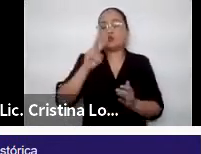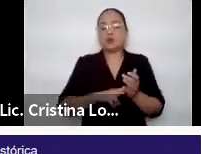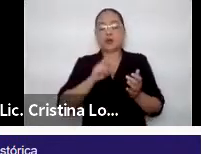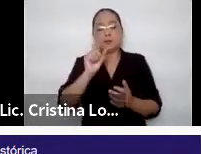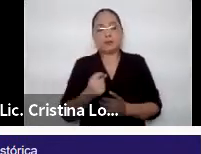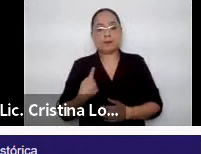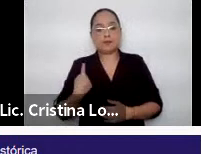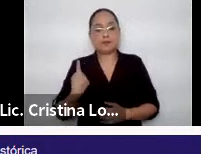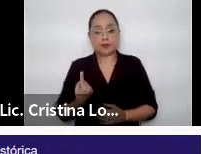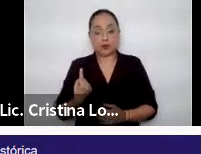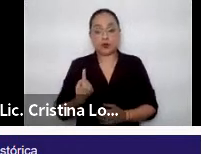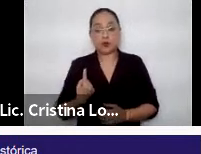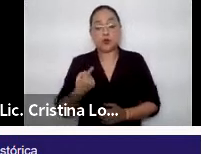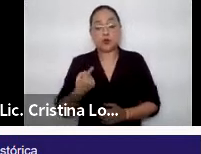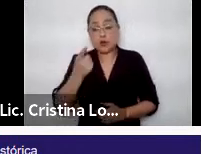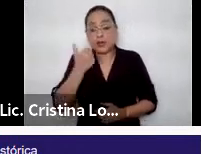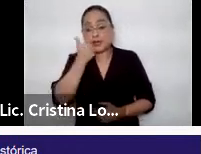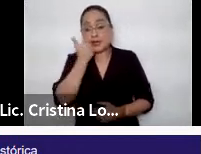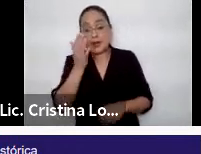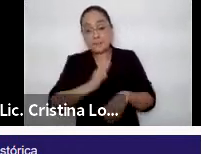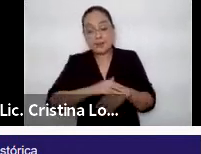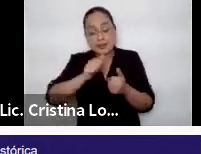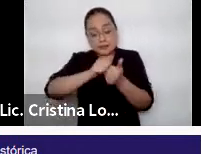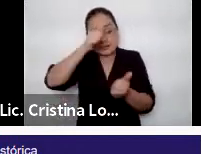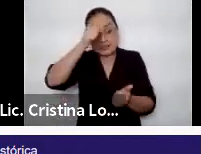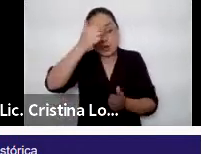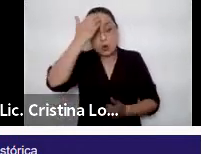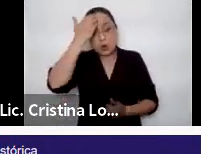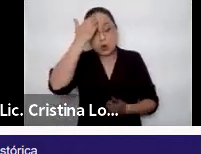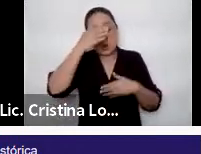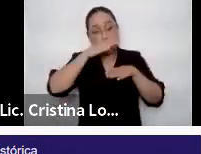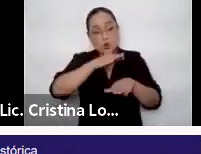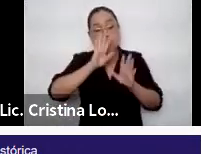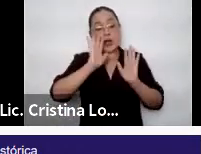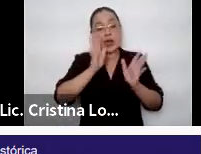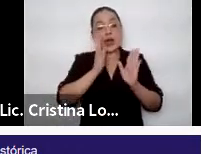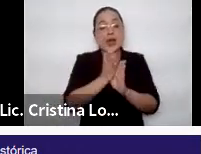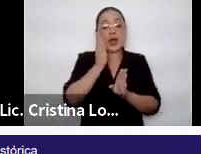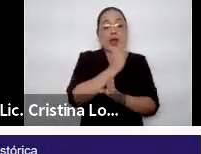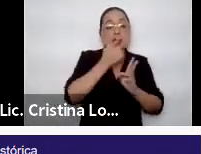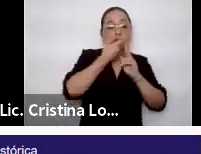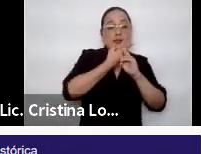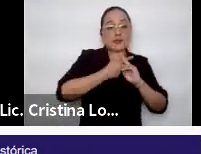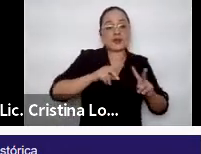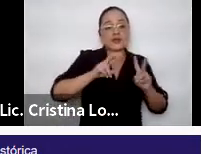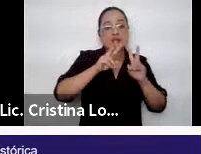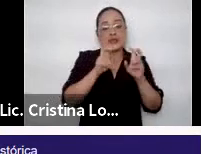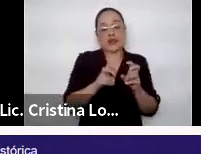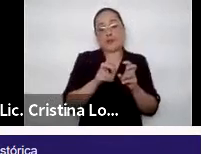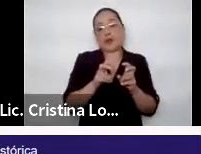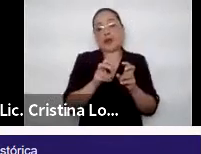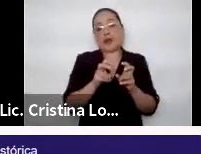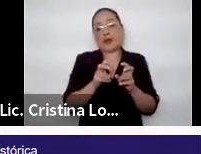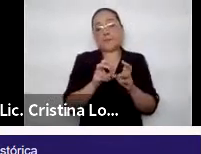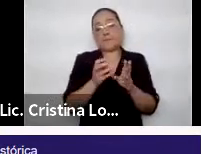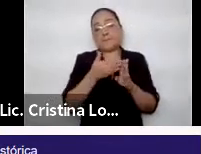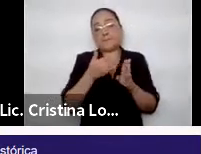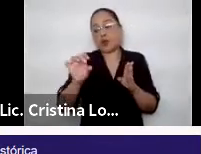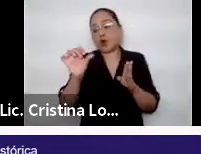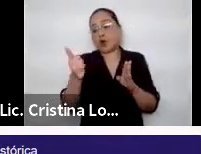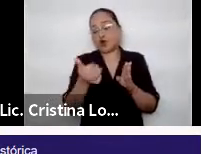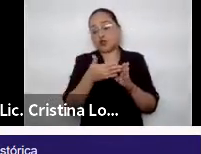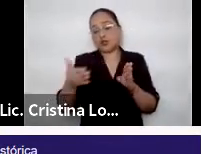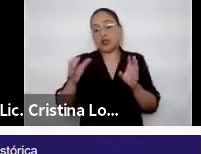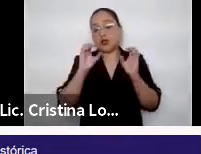importante señalar que si ustedes quisieran conocer un poco más sobre el inicio de esta 11ª época y el impacto hacia el Poder Judicial de